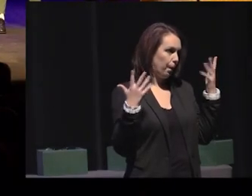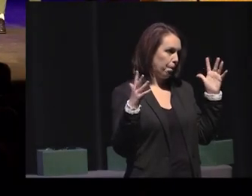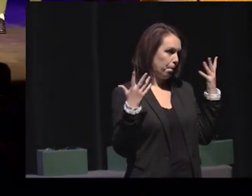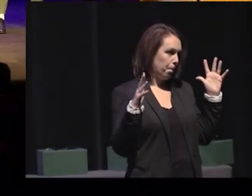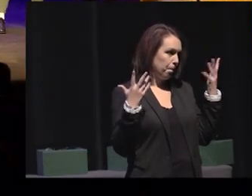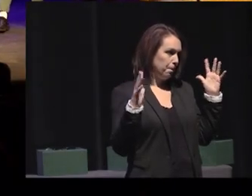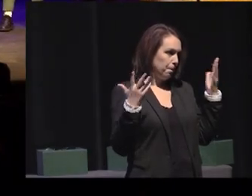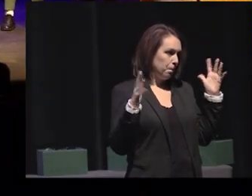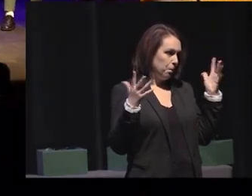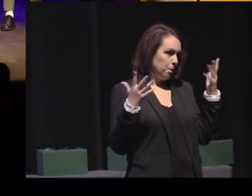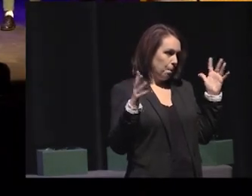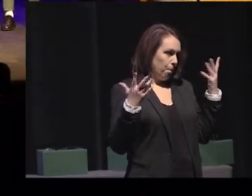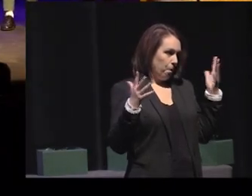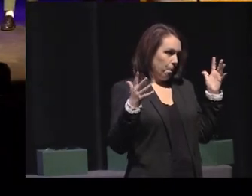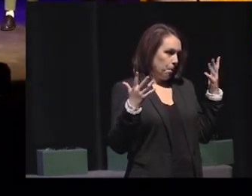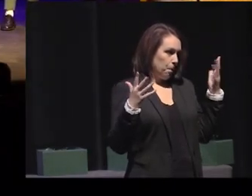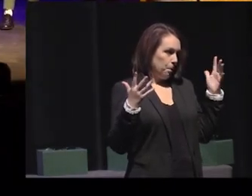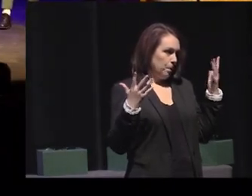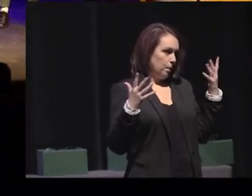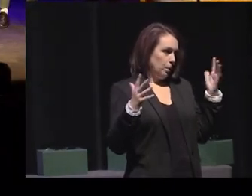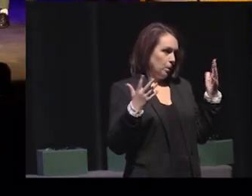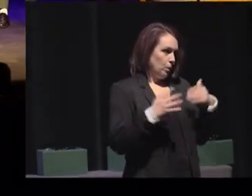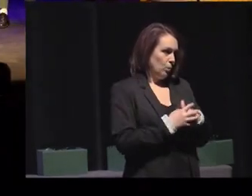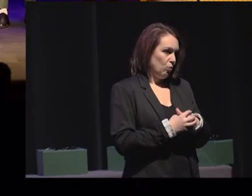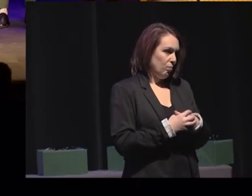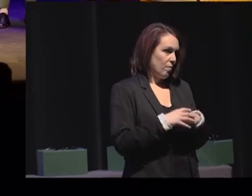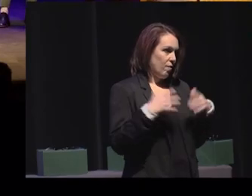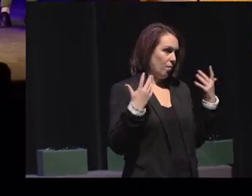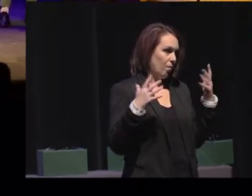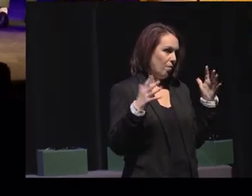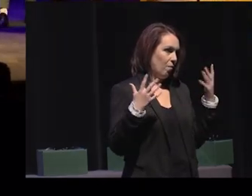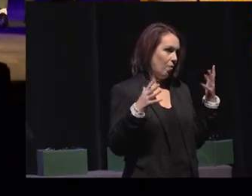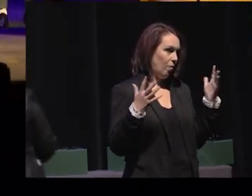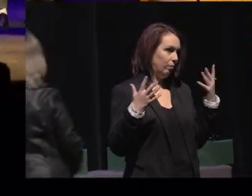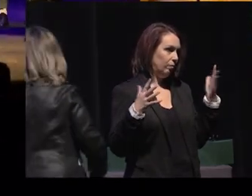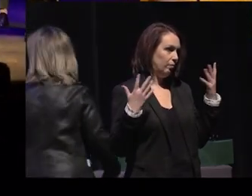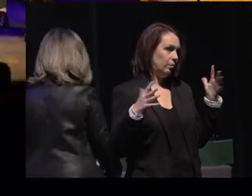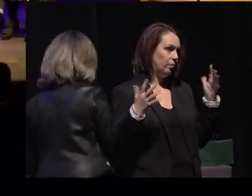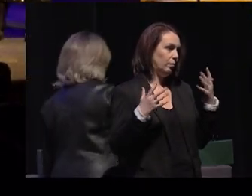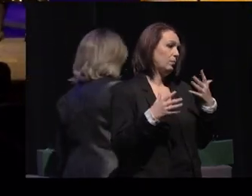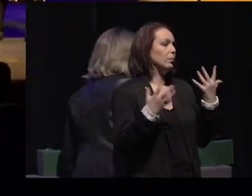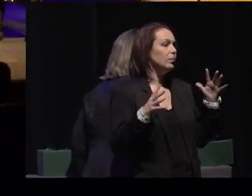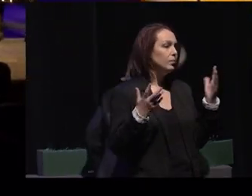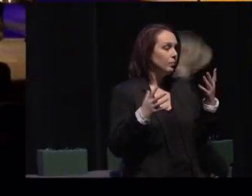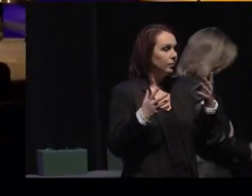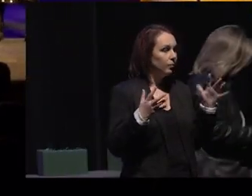Muchas gracias, pues, doña Inmaculada Santisteban entrega el segundo premio Fermín Salvochea a los